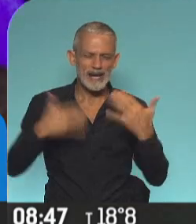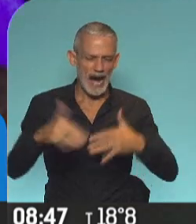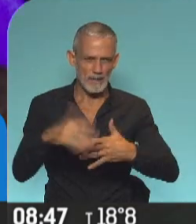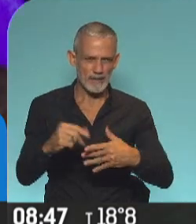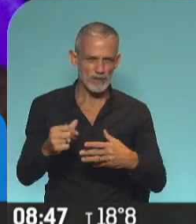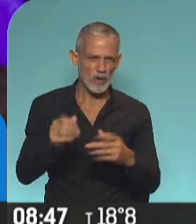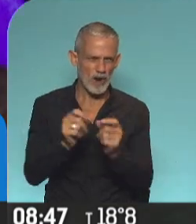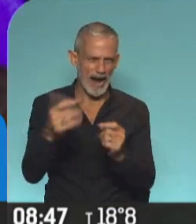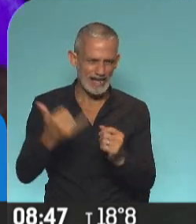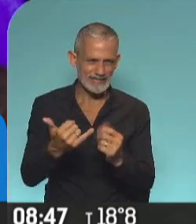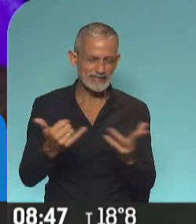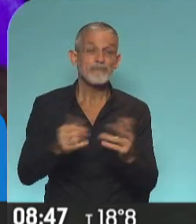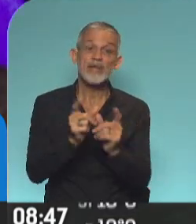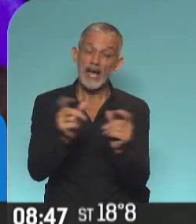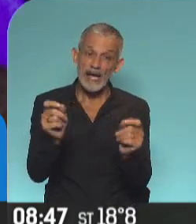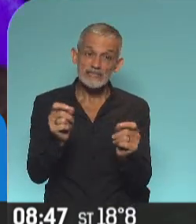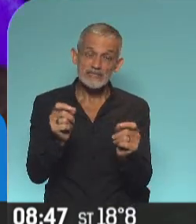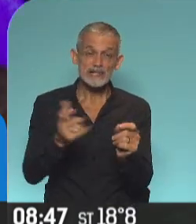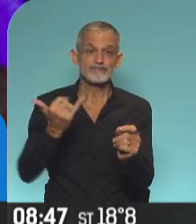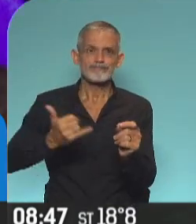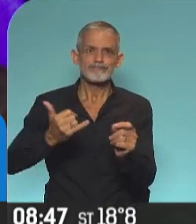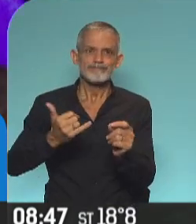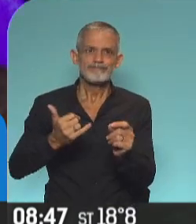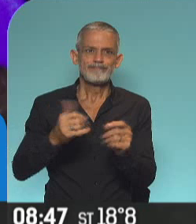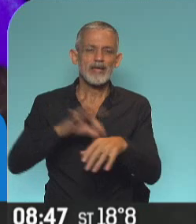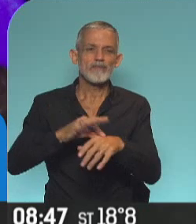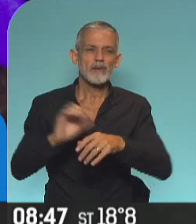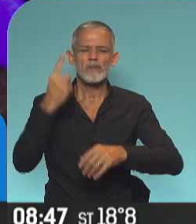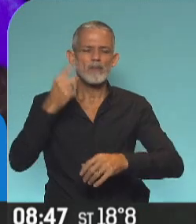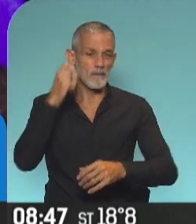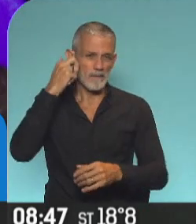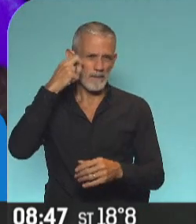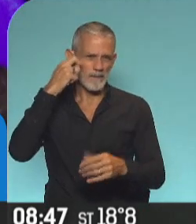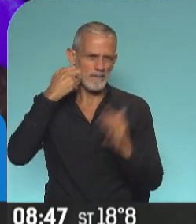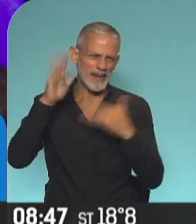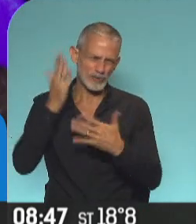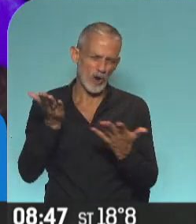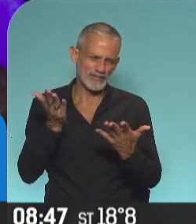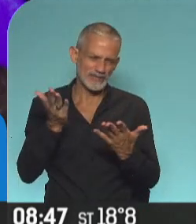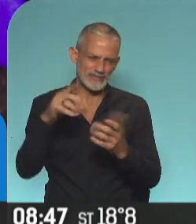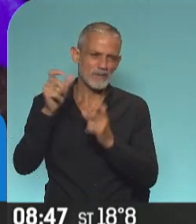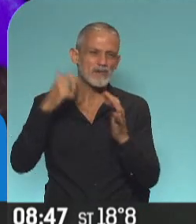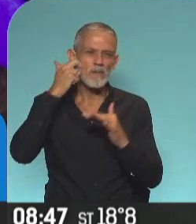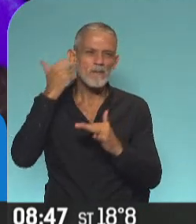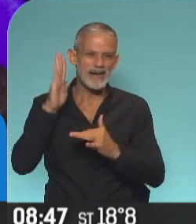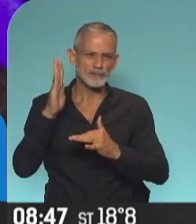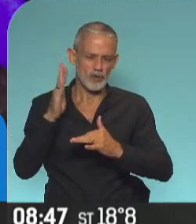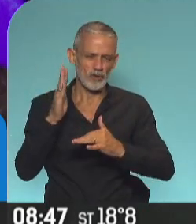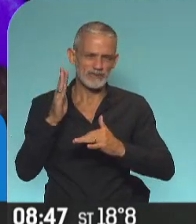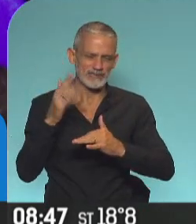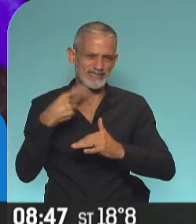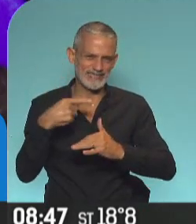como bien sabes el cáncer sigue siendo una enfermedad prioritariamente de la gente mayor entonces uno debe también